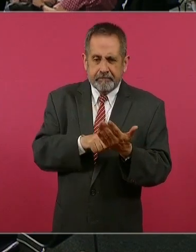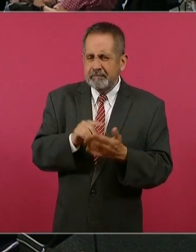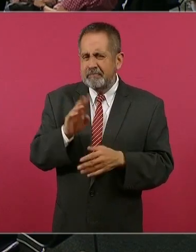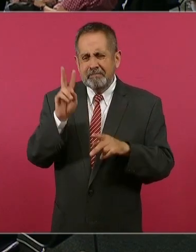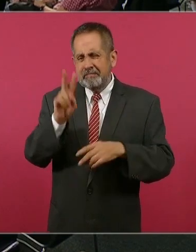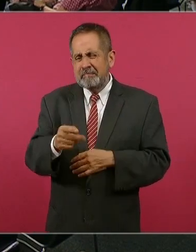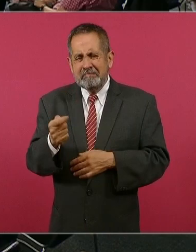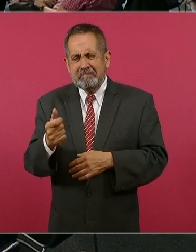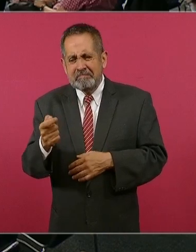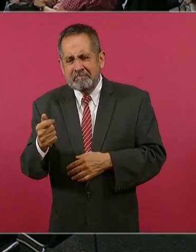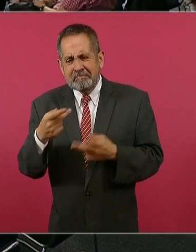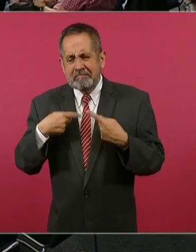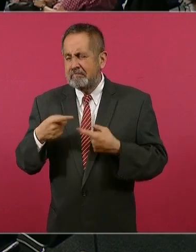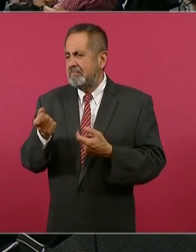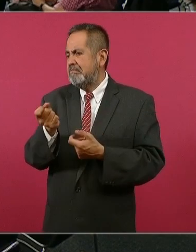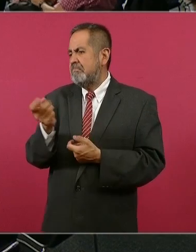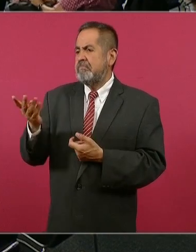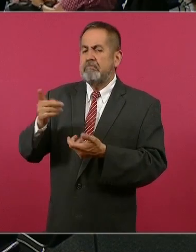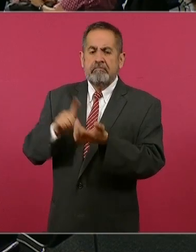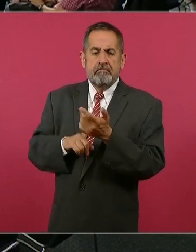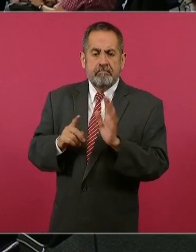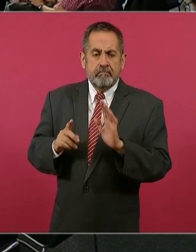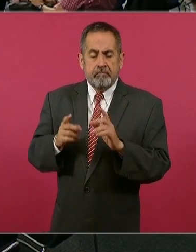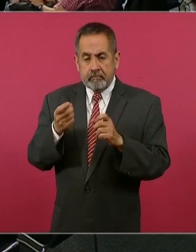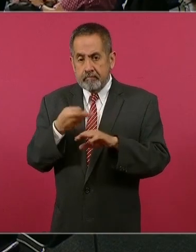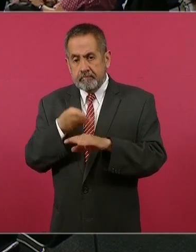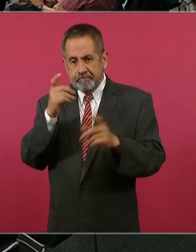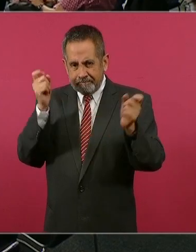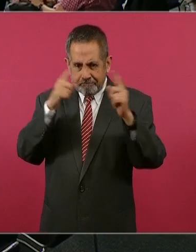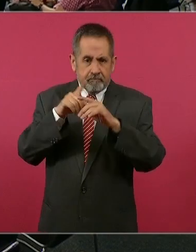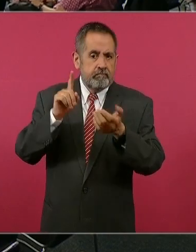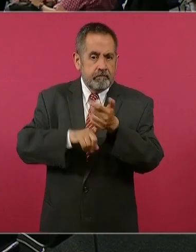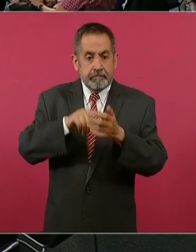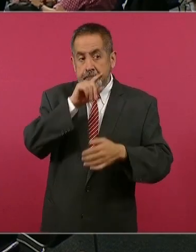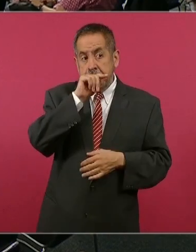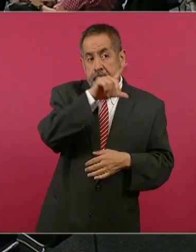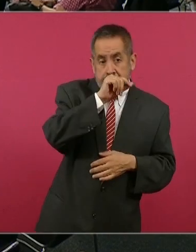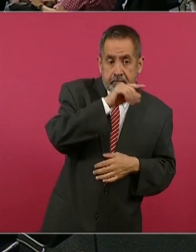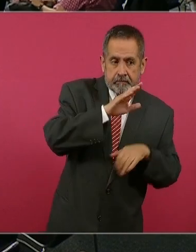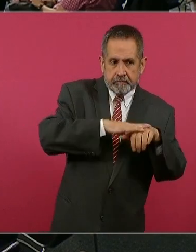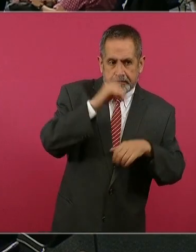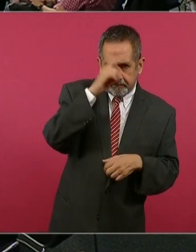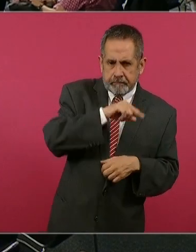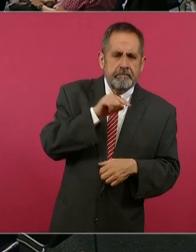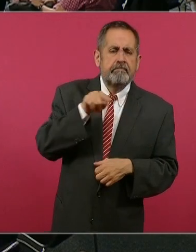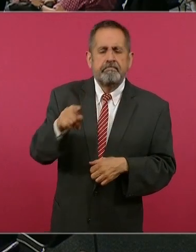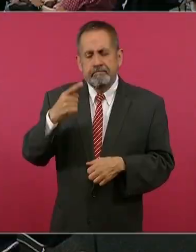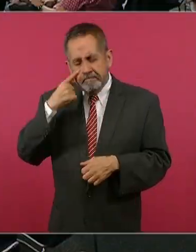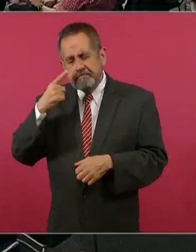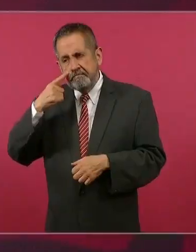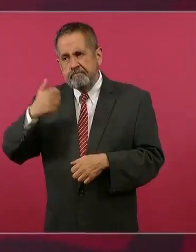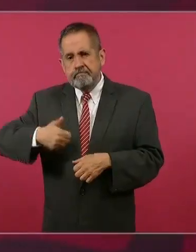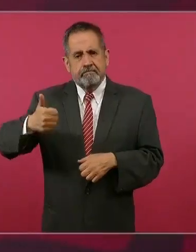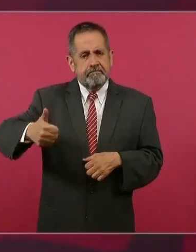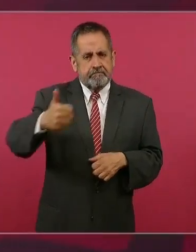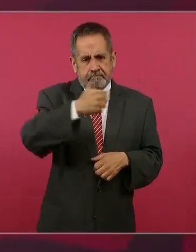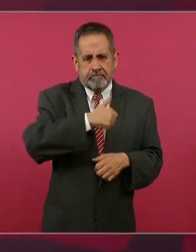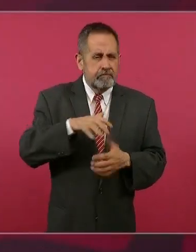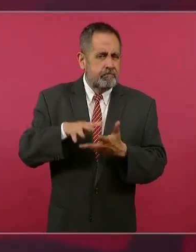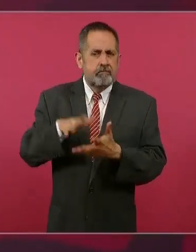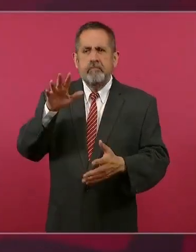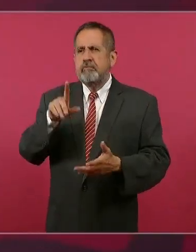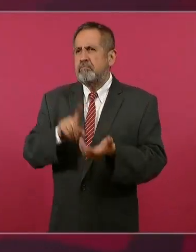que pendientes había. Hay algunos que se nos complican más en Jalisco, pero sí estamos revisando cada uno de los casos. Pero casi